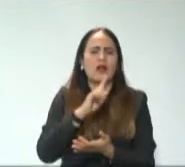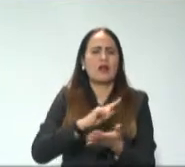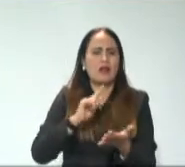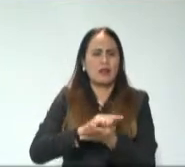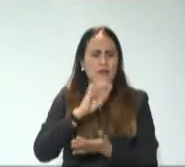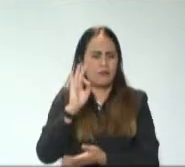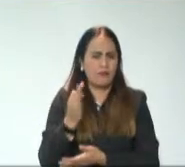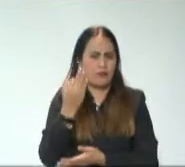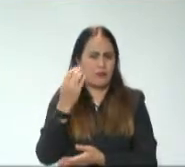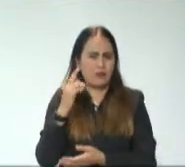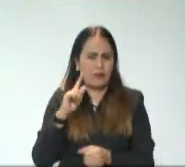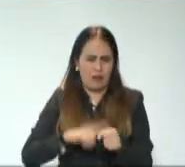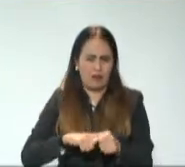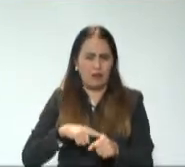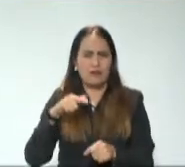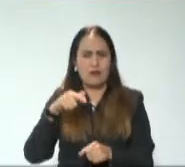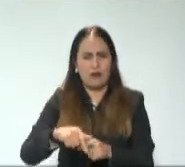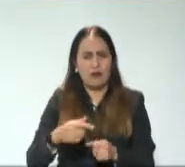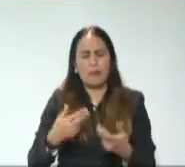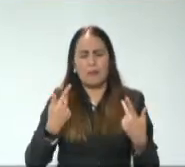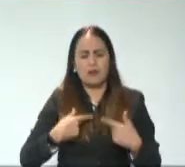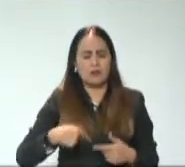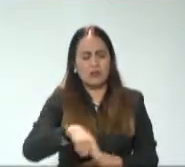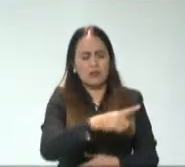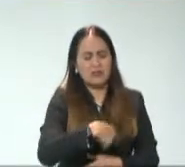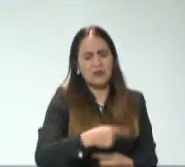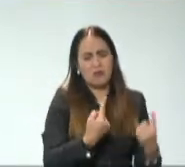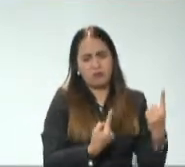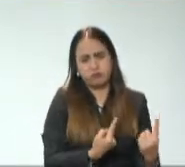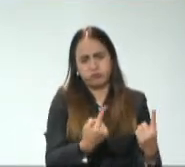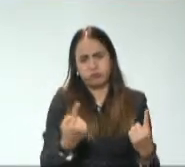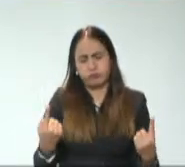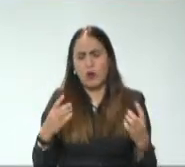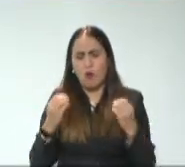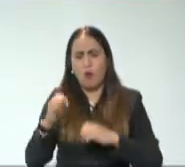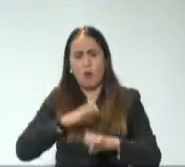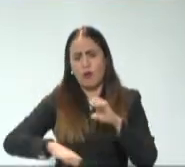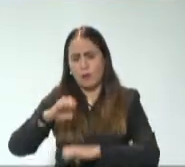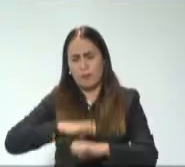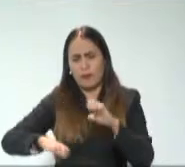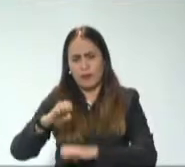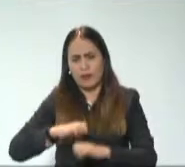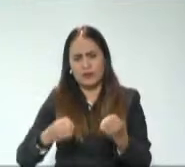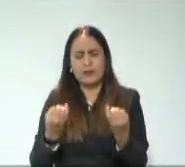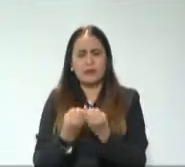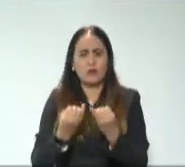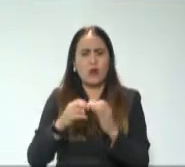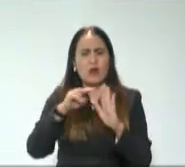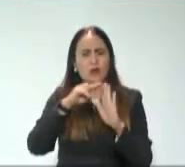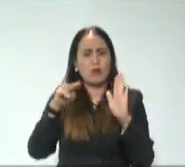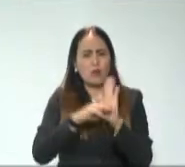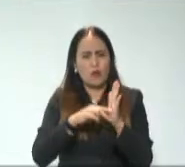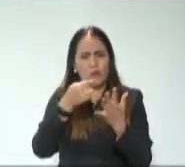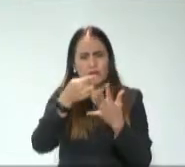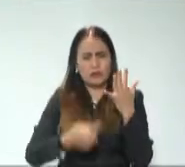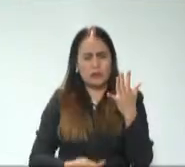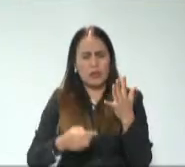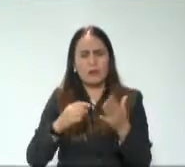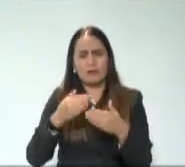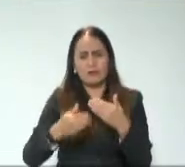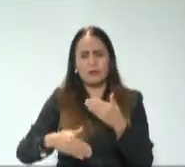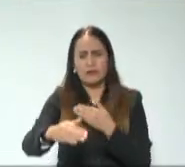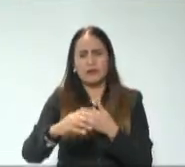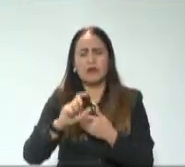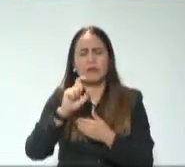personales en posesión de particulares así como de todas las demás normas aplicables a partir del 23 de